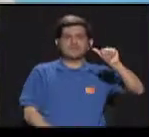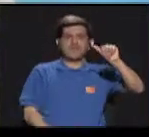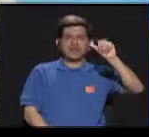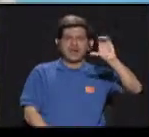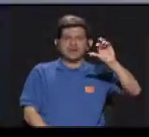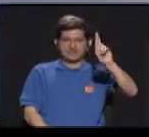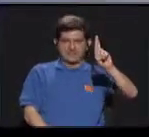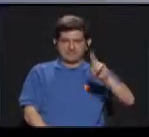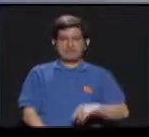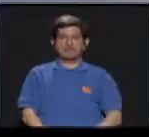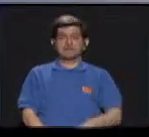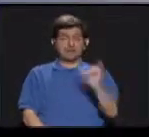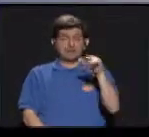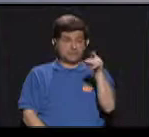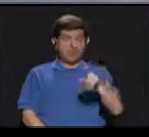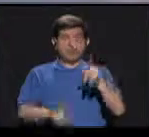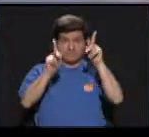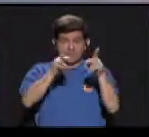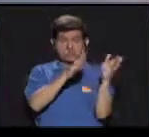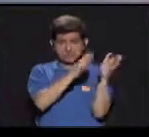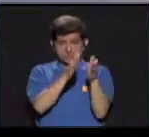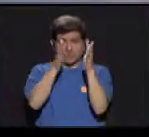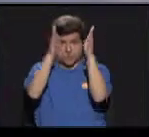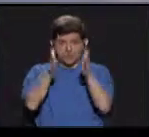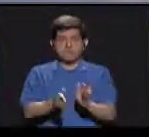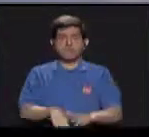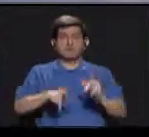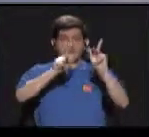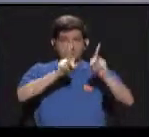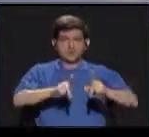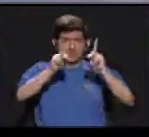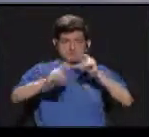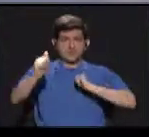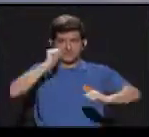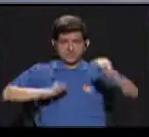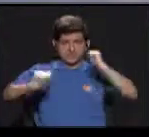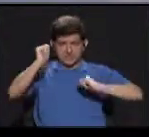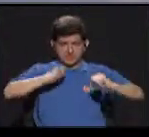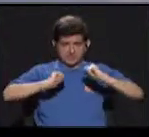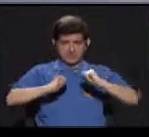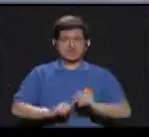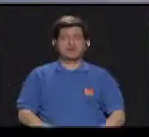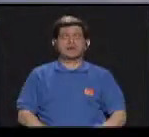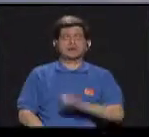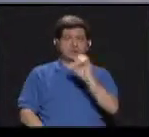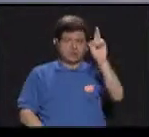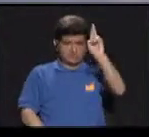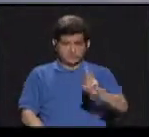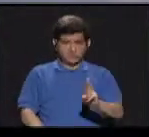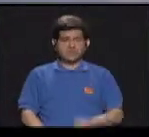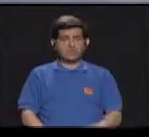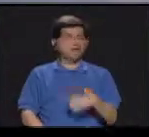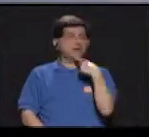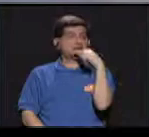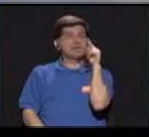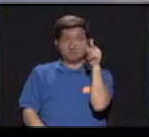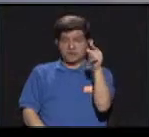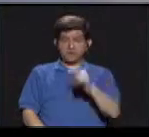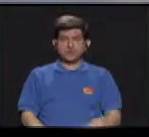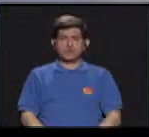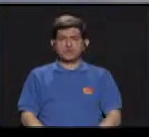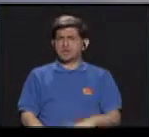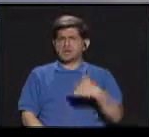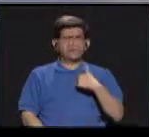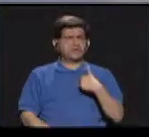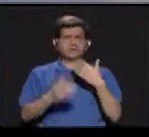es, Alfredo Cattaneo, que además fue formador de figuras de la actuación costarricense. Él lo decía, y